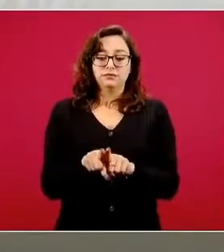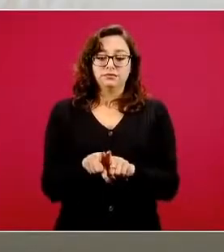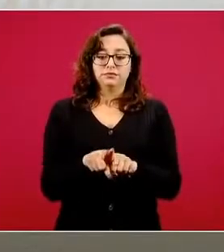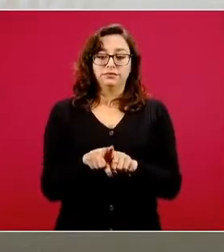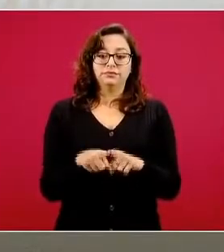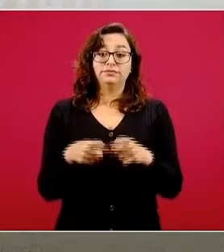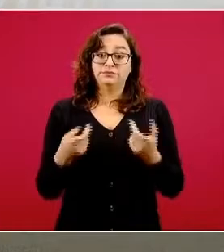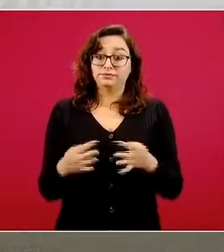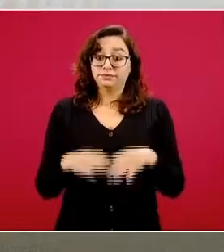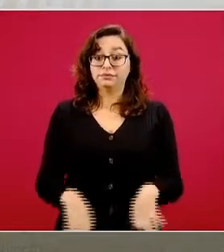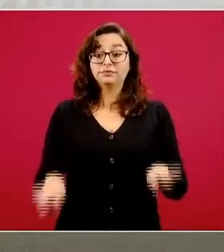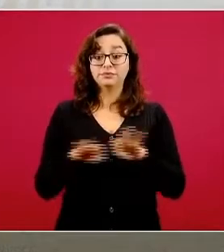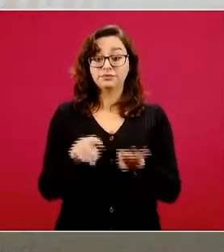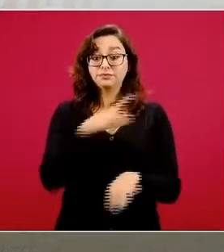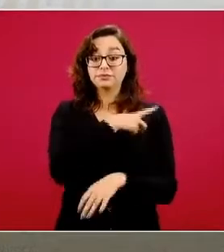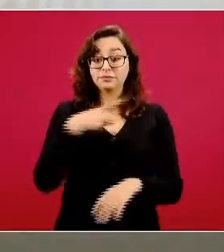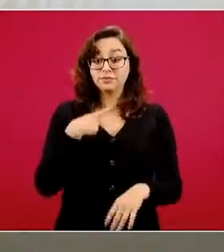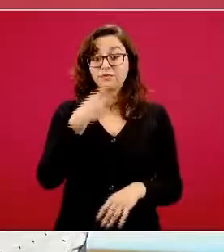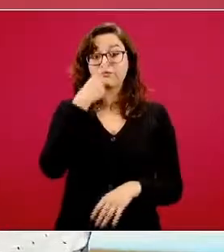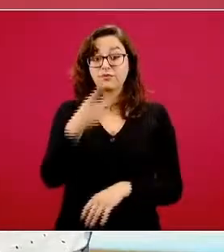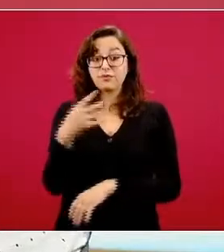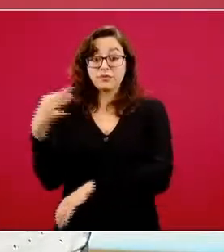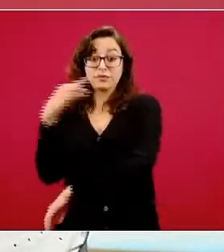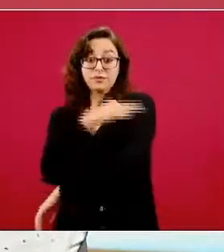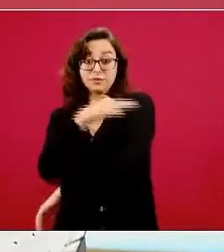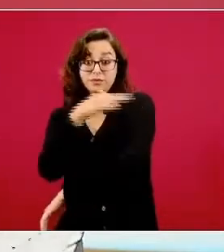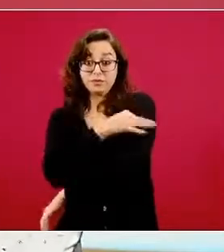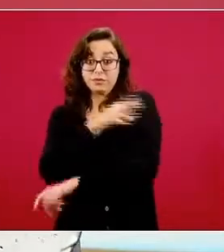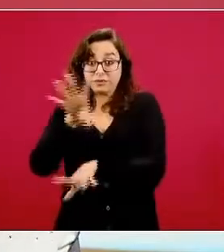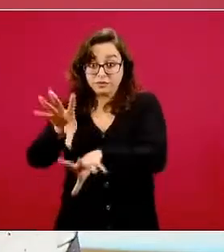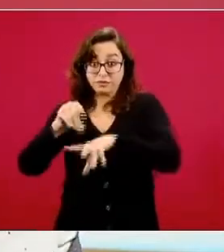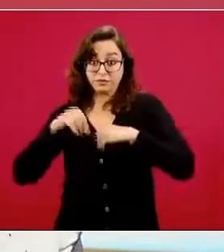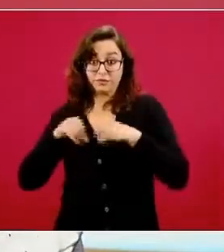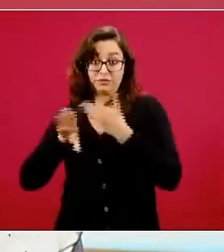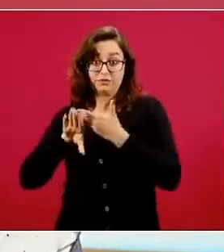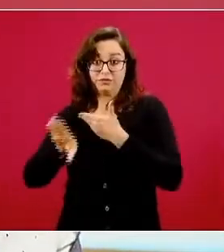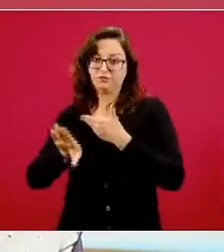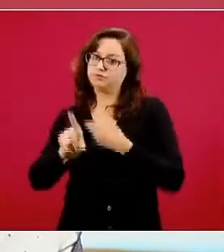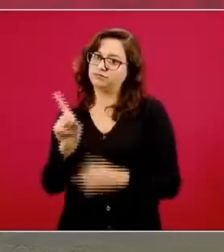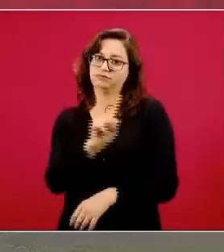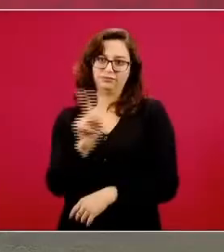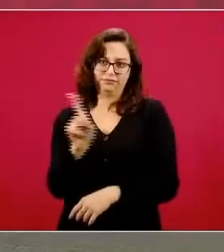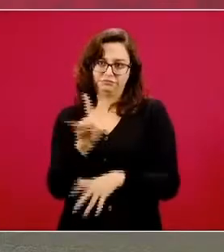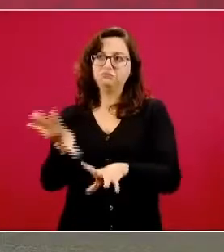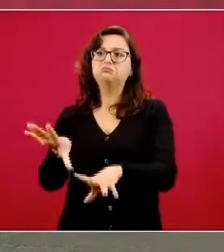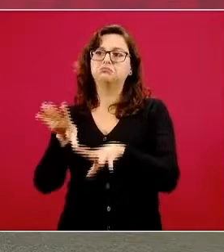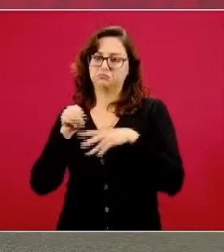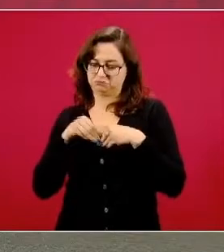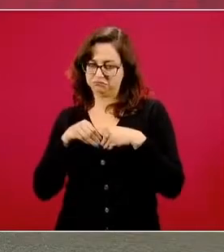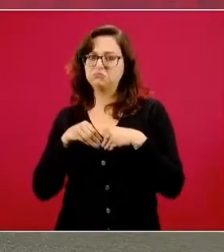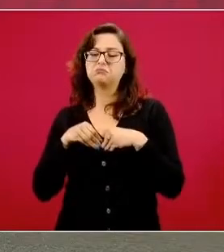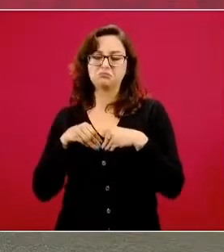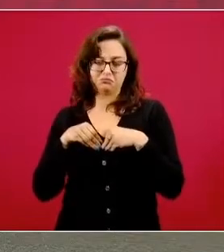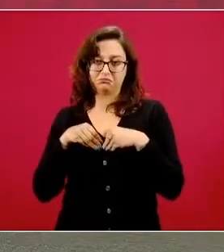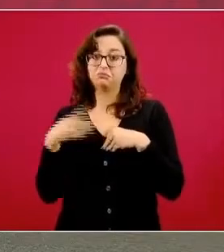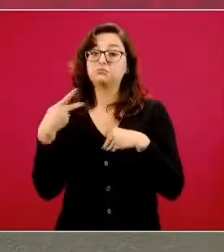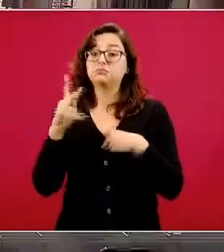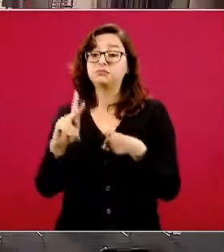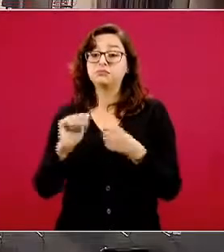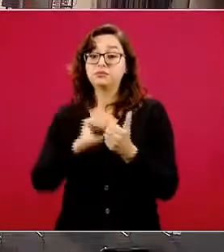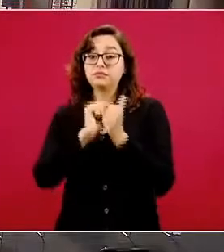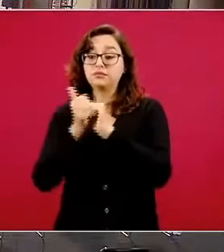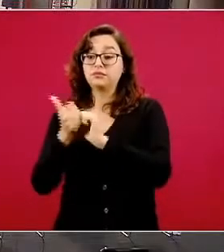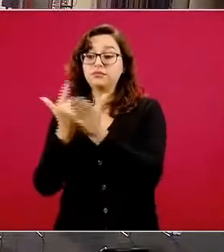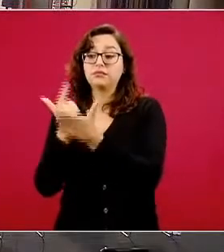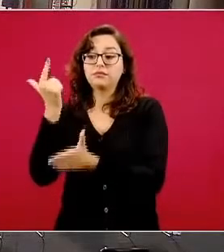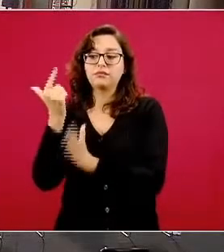para lo que sirve la vacunación contra influenza es para disminuir el riesgo de complicaciones y de muerte.